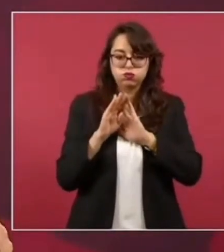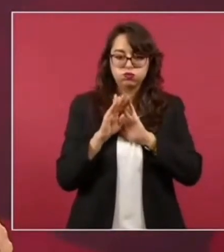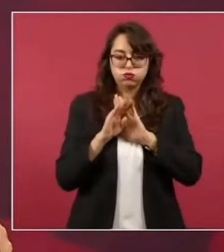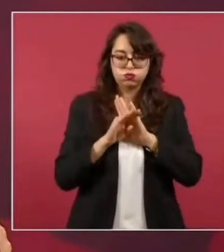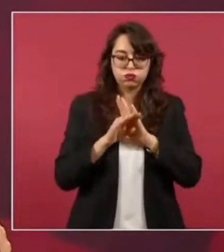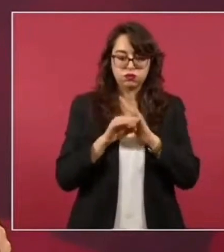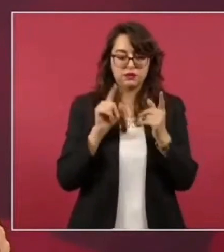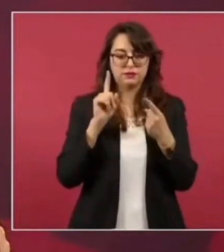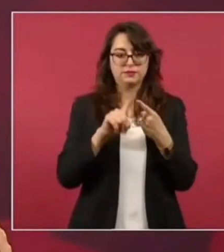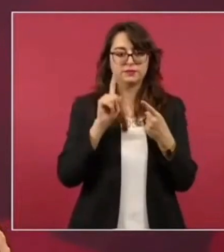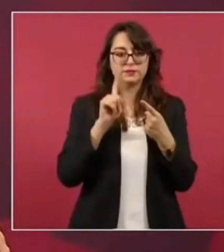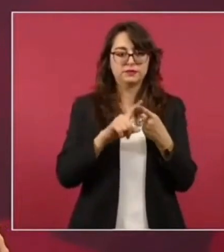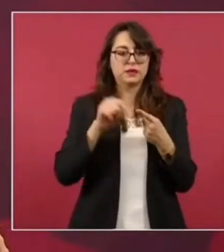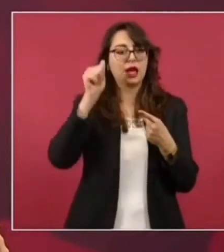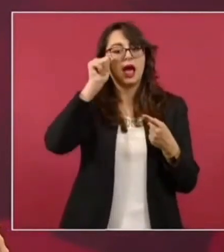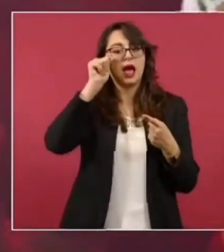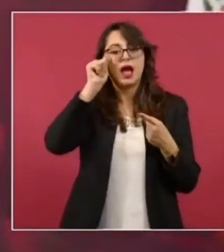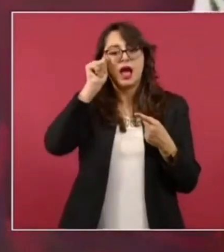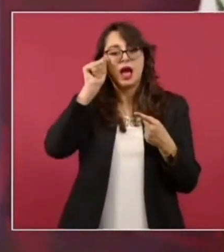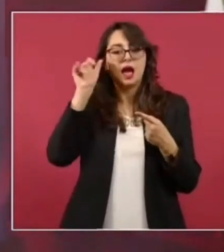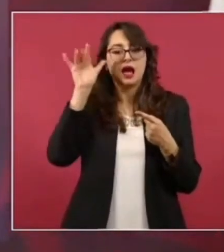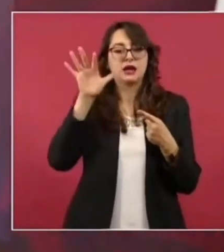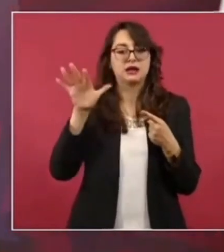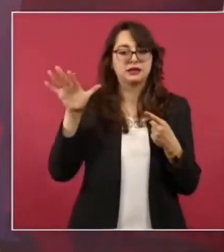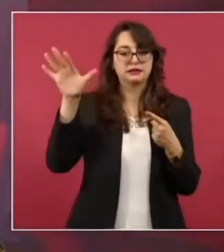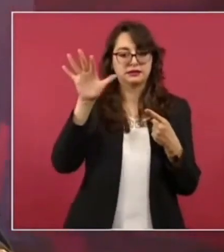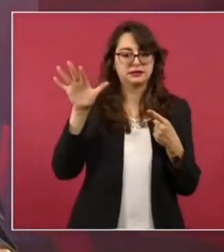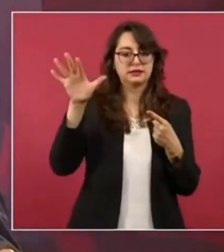País de Asia,